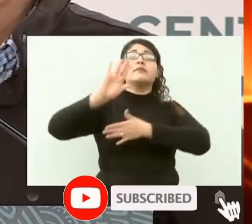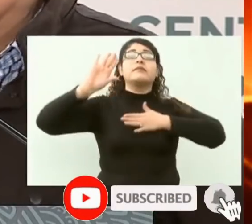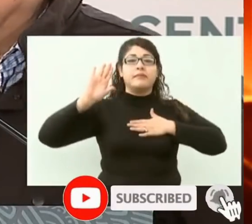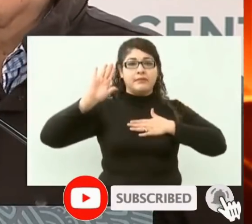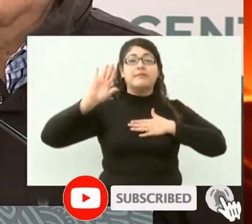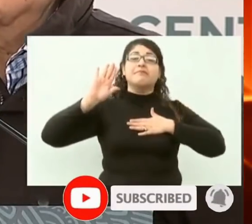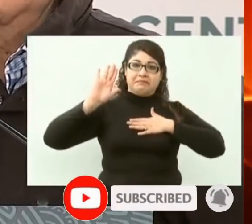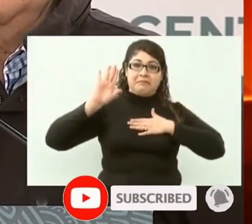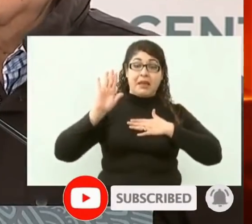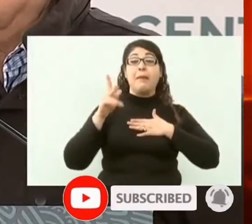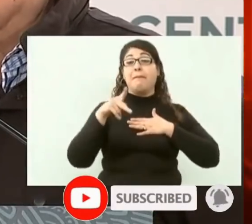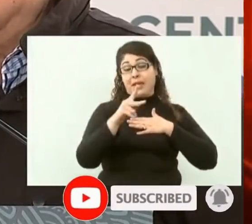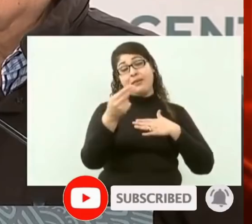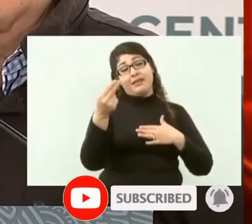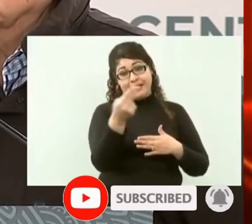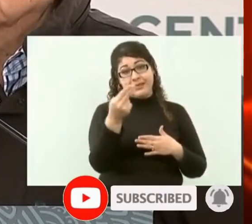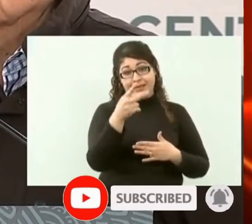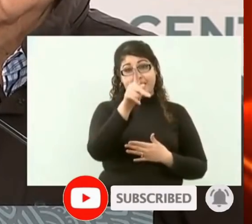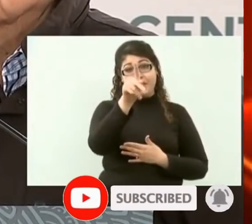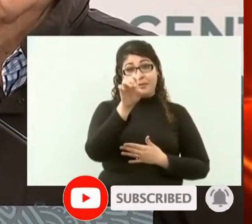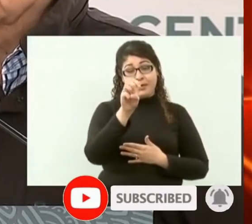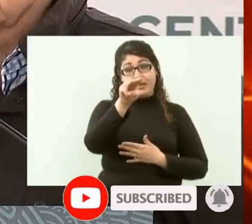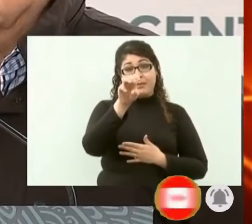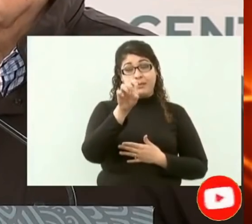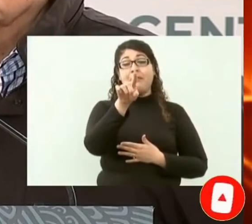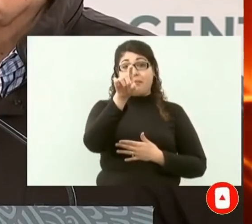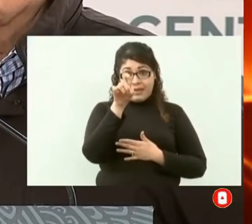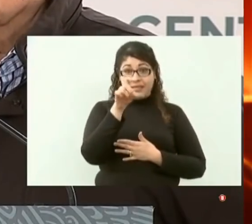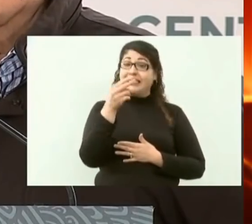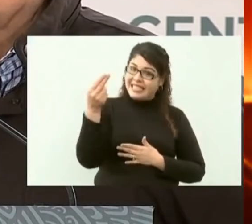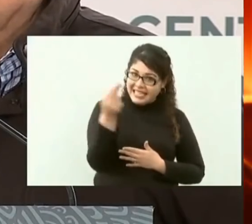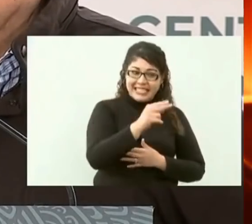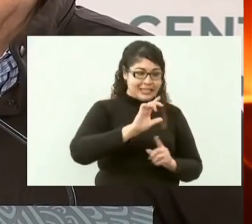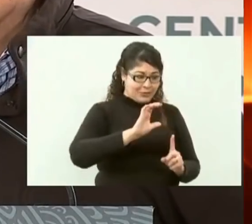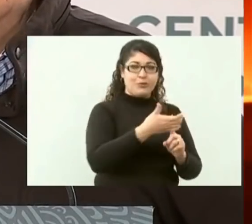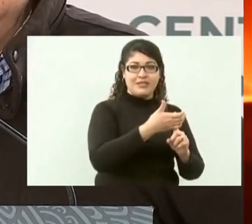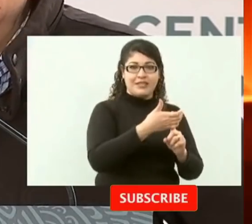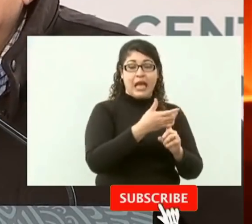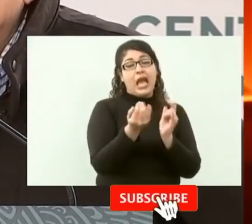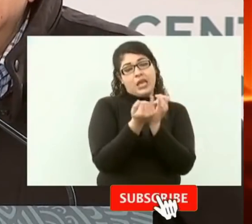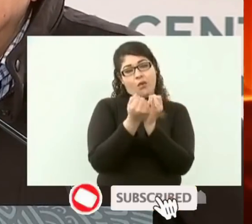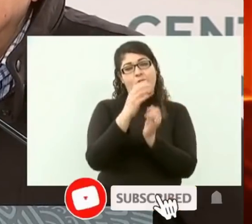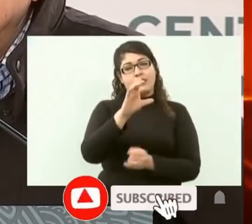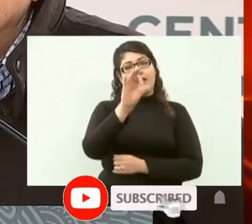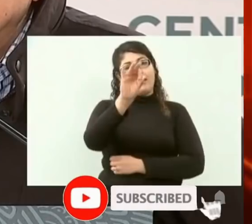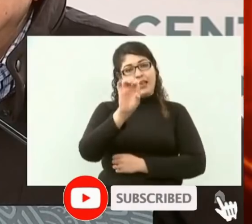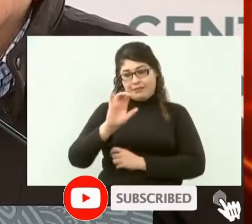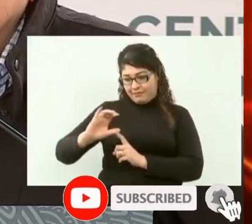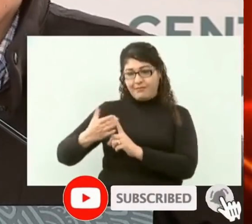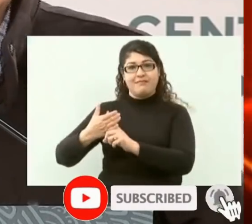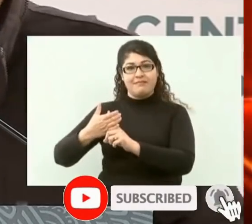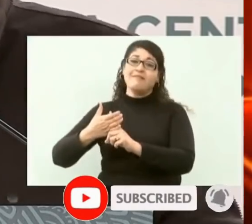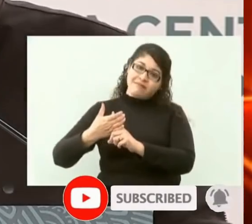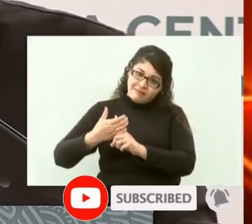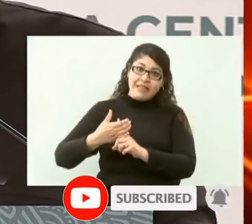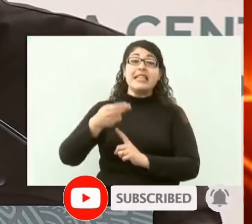rescatar a Pemex y a la Comisión Federal de Electricidad,